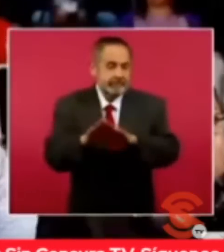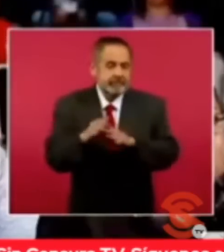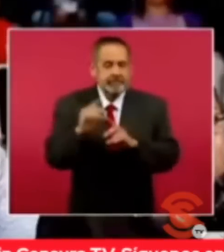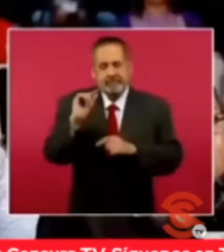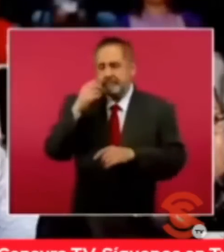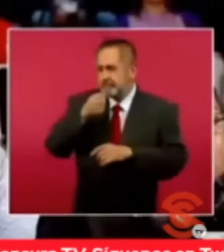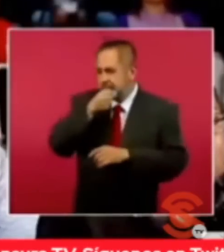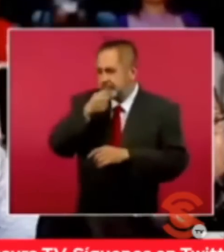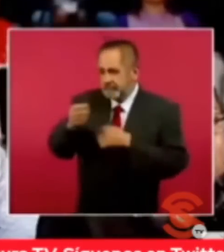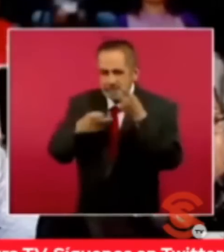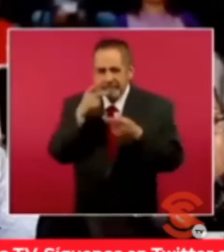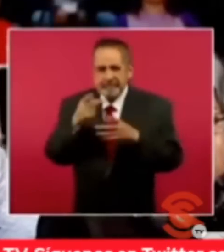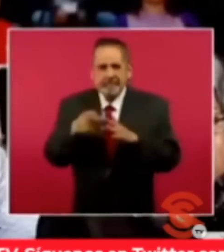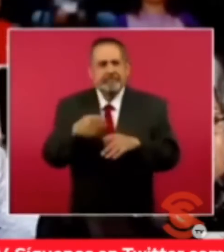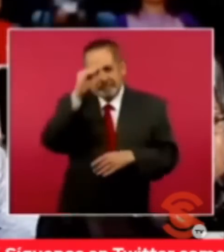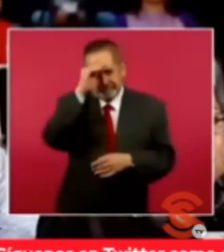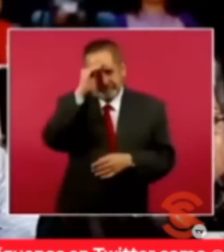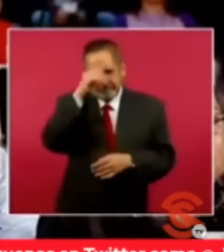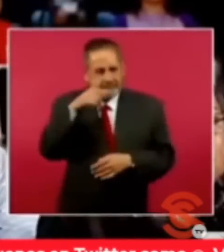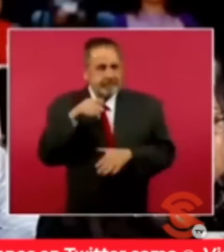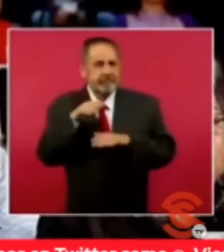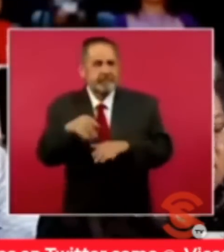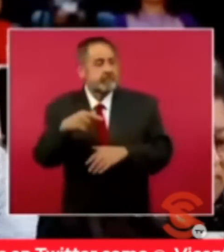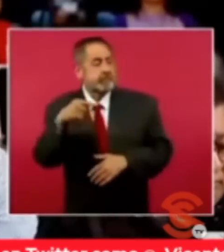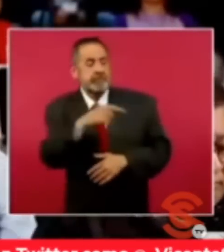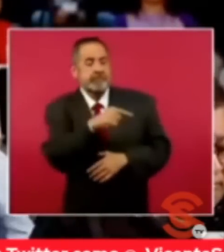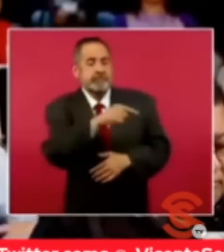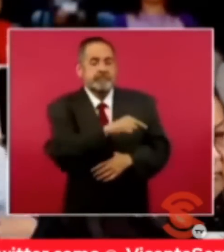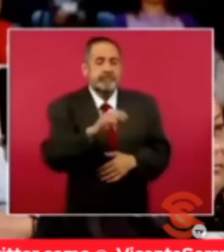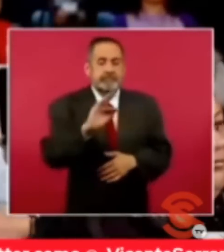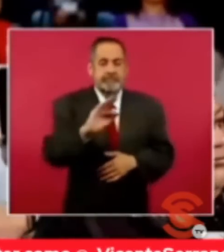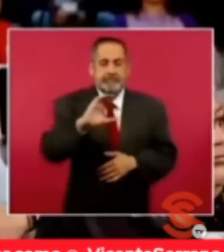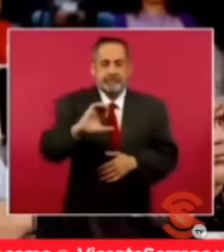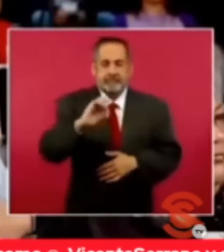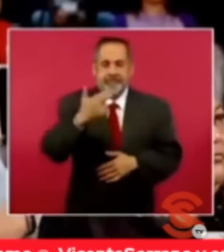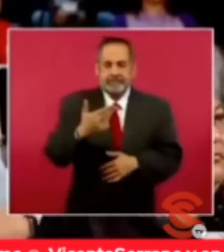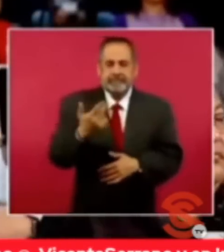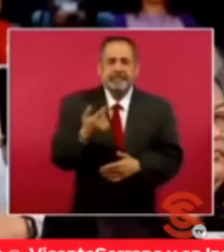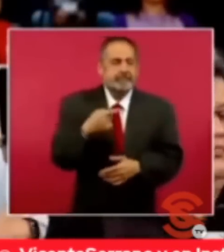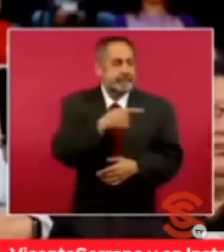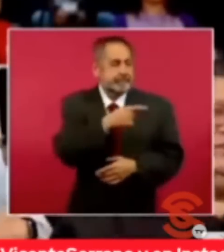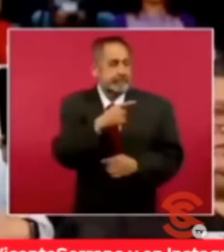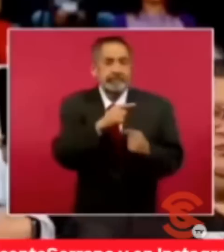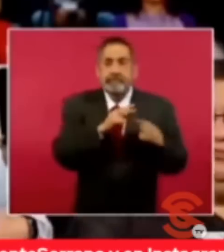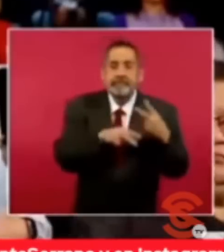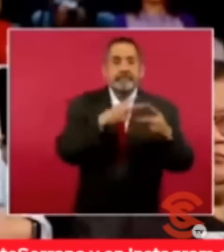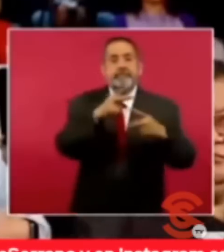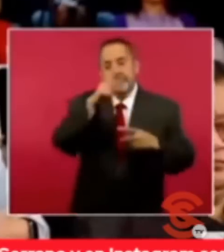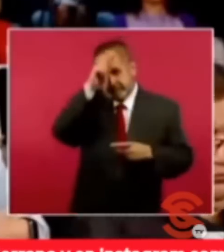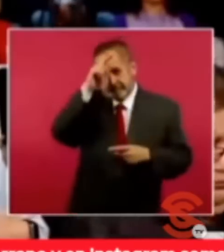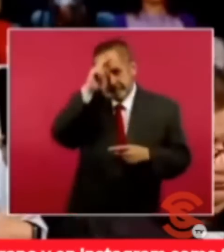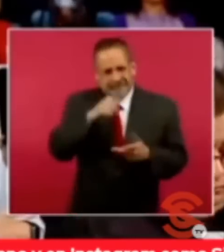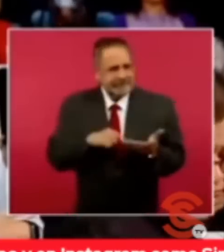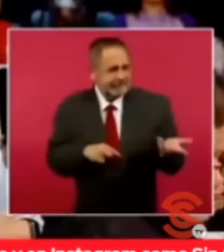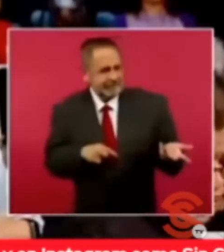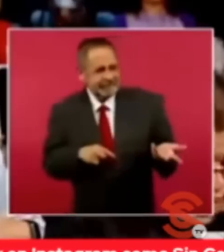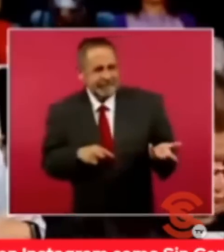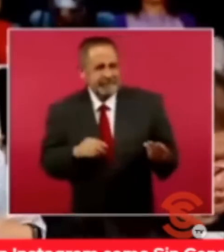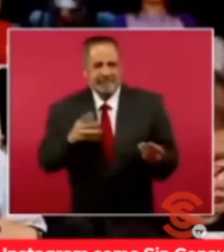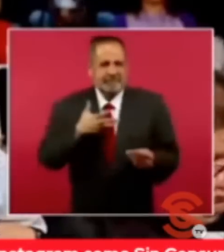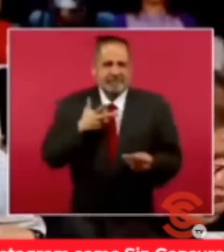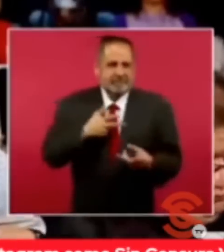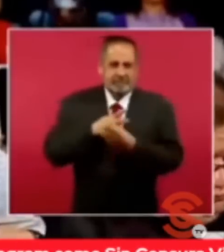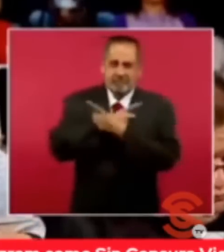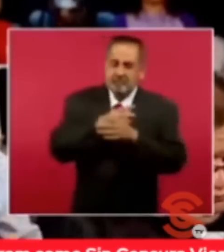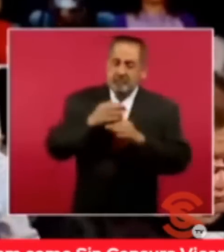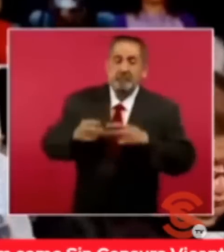entrevistas recientes? ¿Qué opinión le merece este actuar de Felipe Calderón, que lo que menos tiene es autoridad